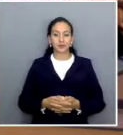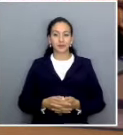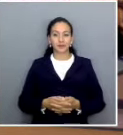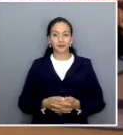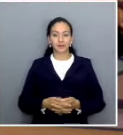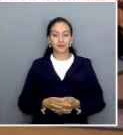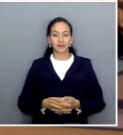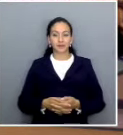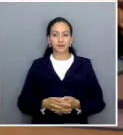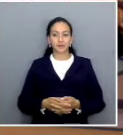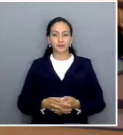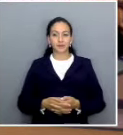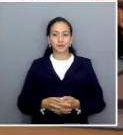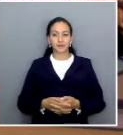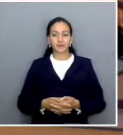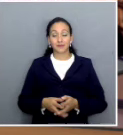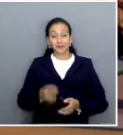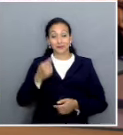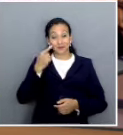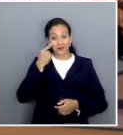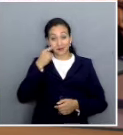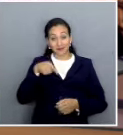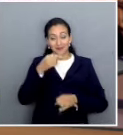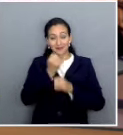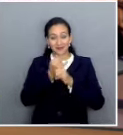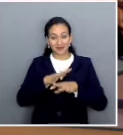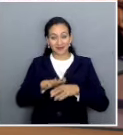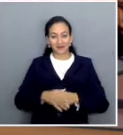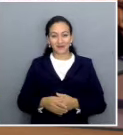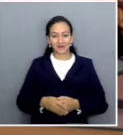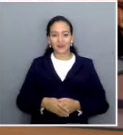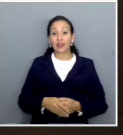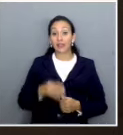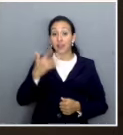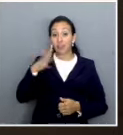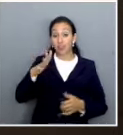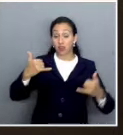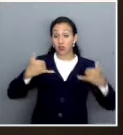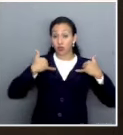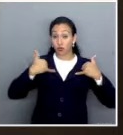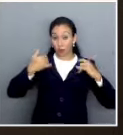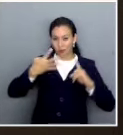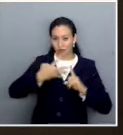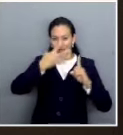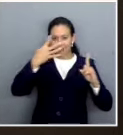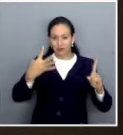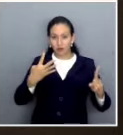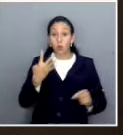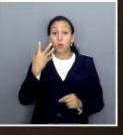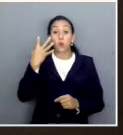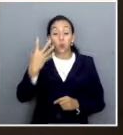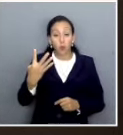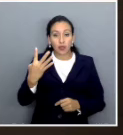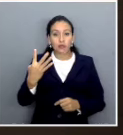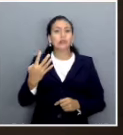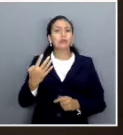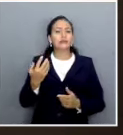Y escuche usted esta información, 4 de cada 10 jóvenes de la diversidad sexual intentaron suicidarse